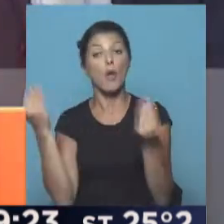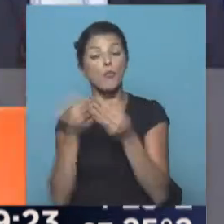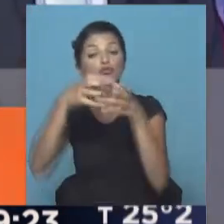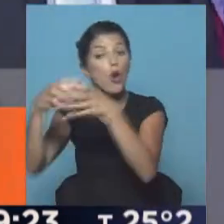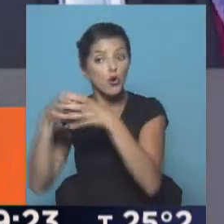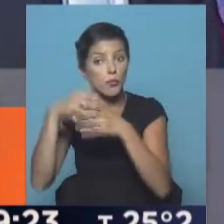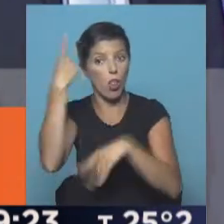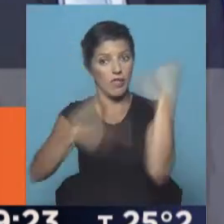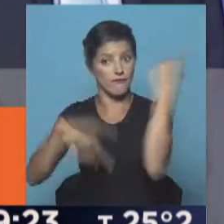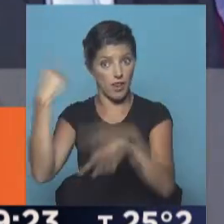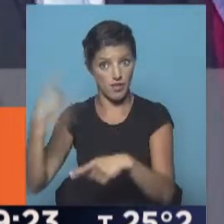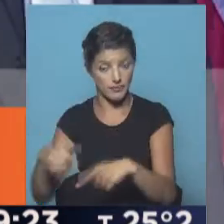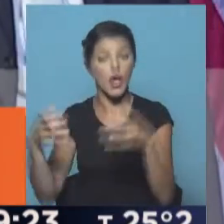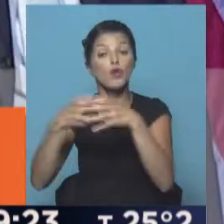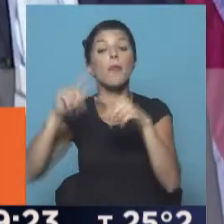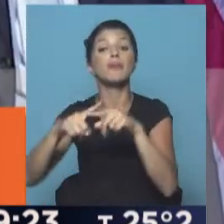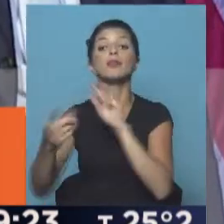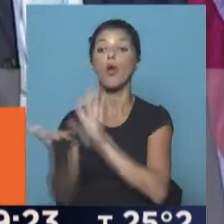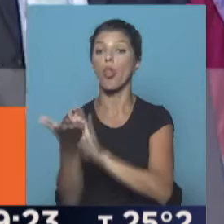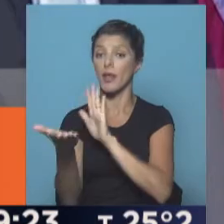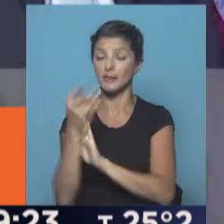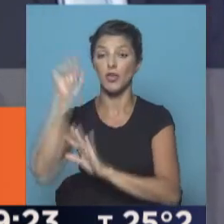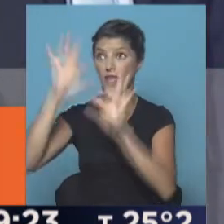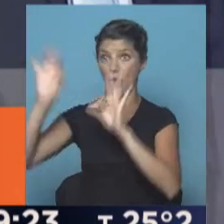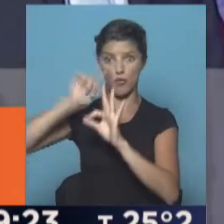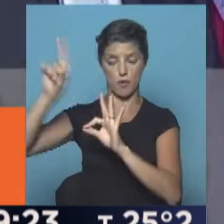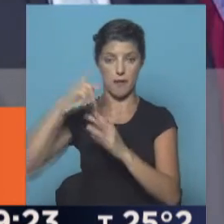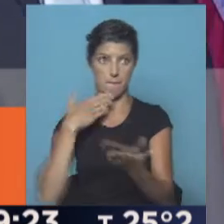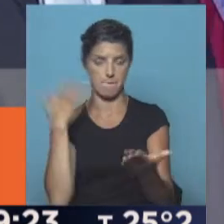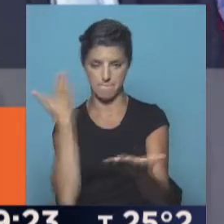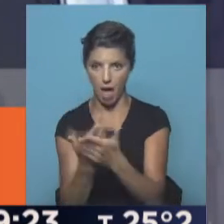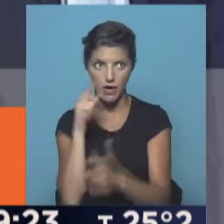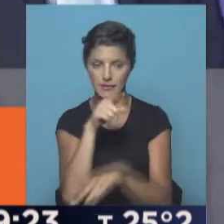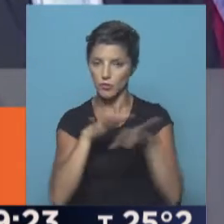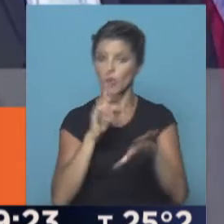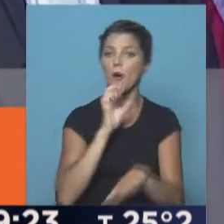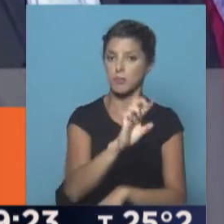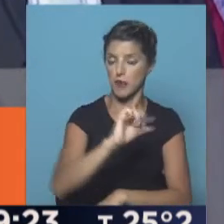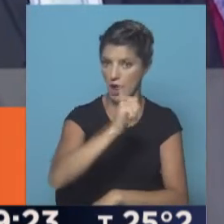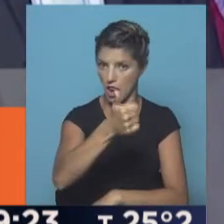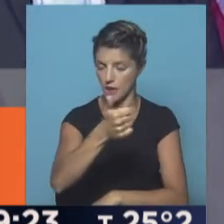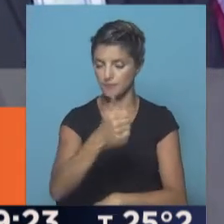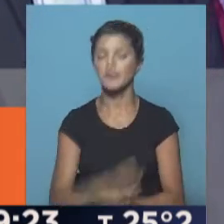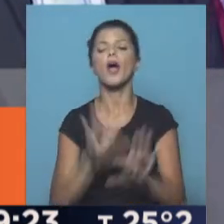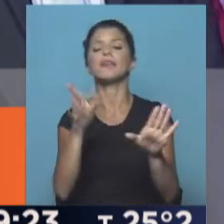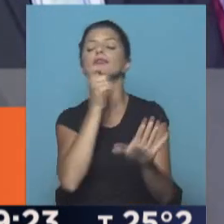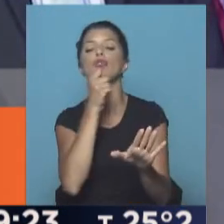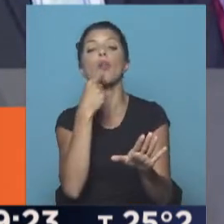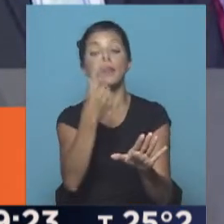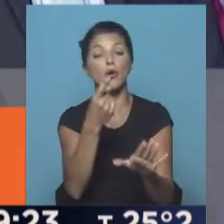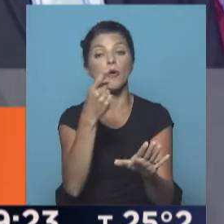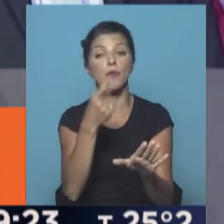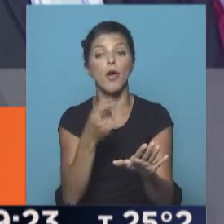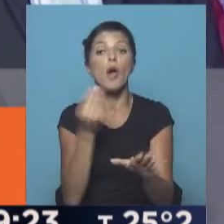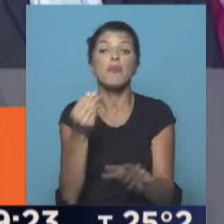movimientos de derecha europeos, por más que, digamos, si uno le dijera esto al votante de Trump, no se consideraría probablemente